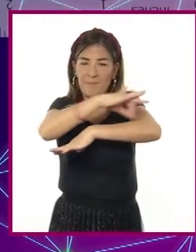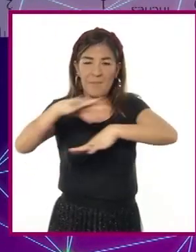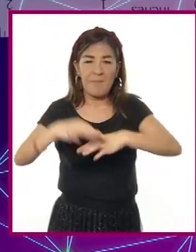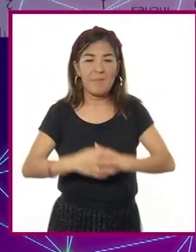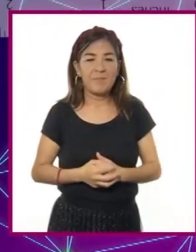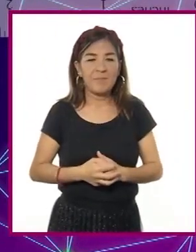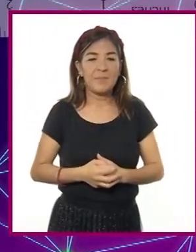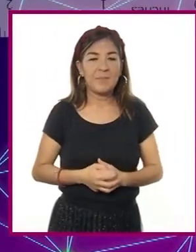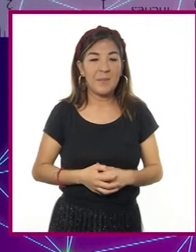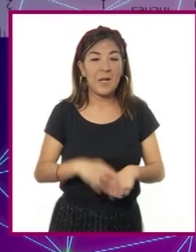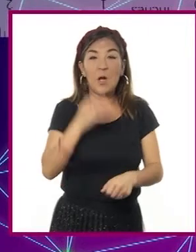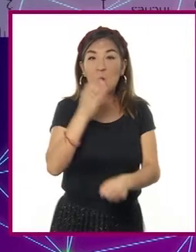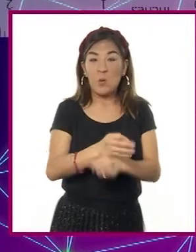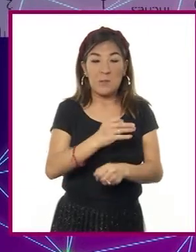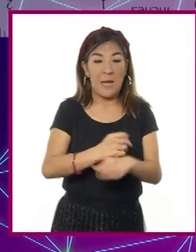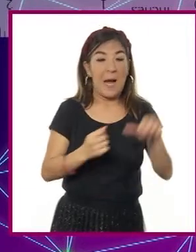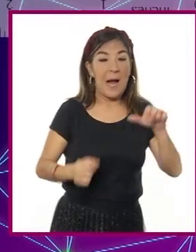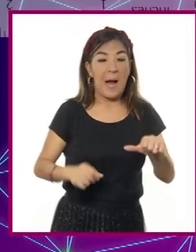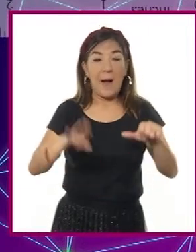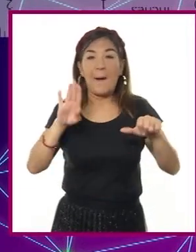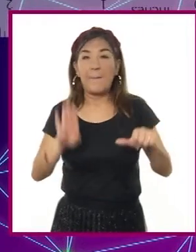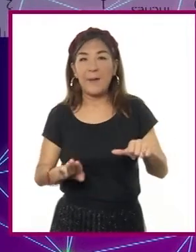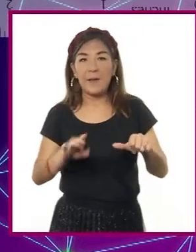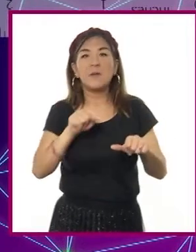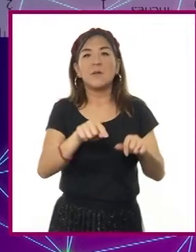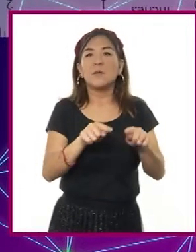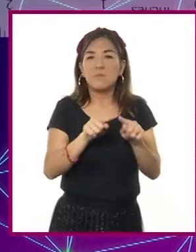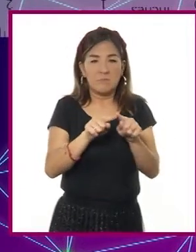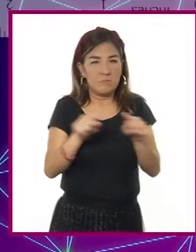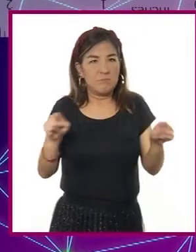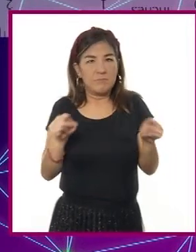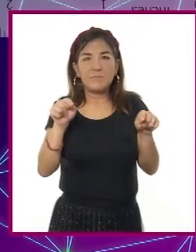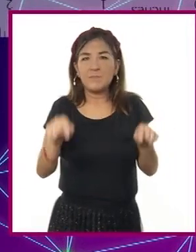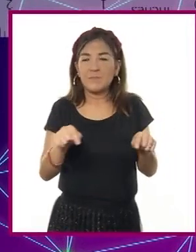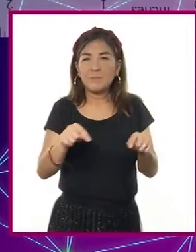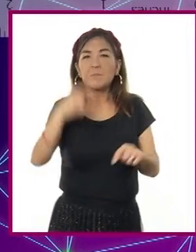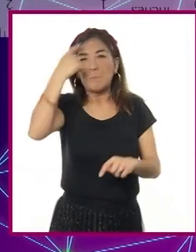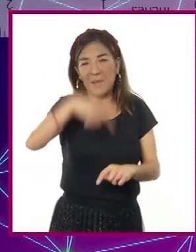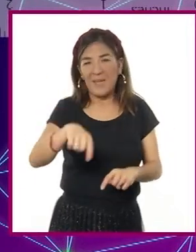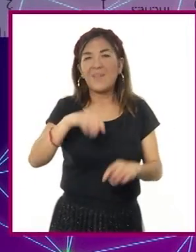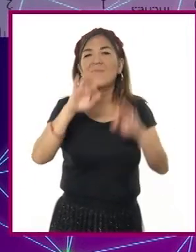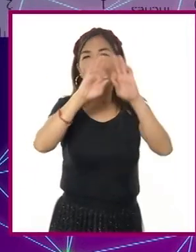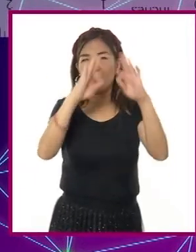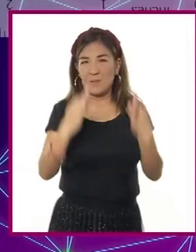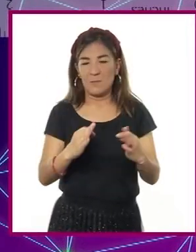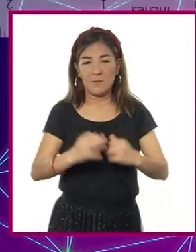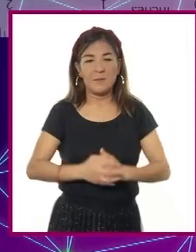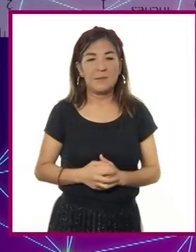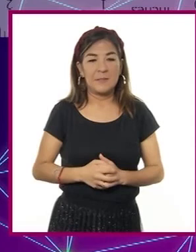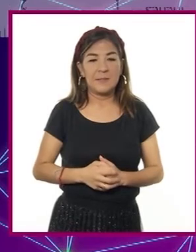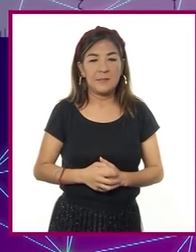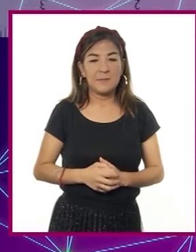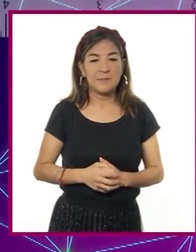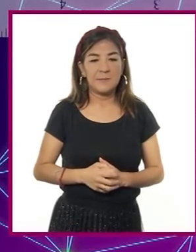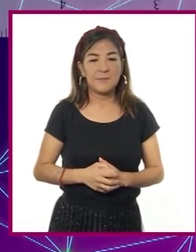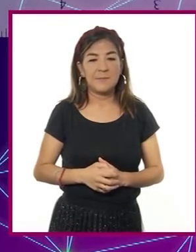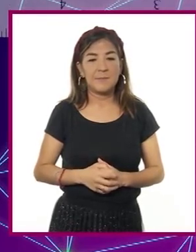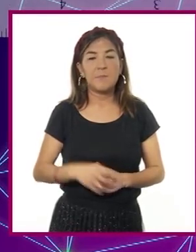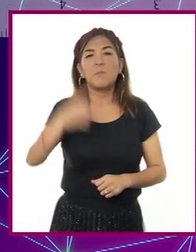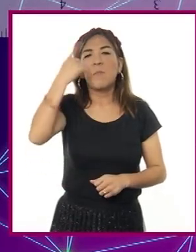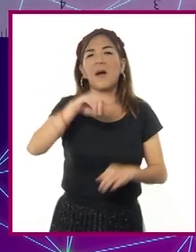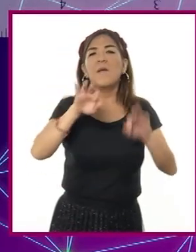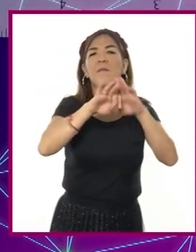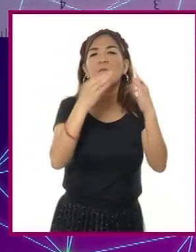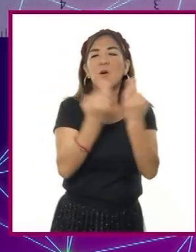de recta AB del tamaño que ocupará todo el octágono. Se traza la mediatriz de dicho segmento para